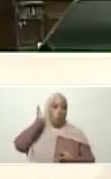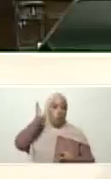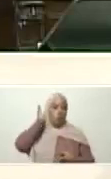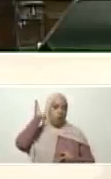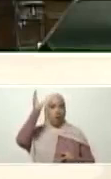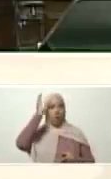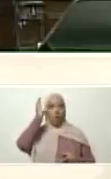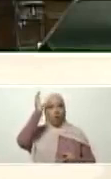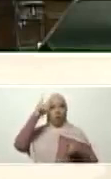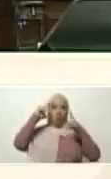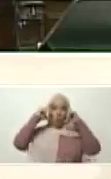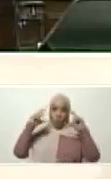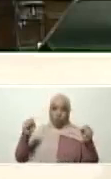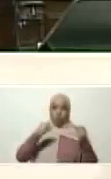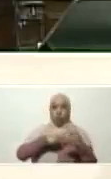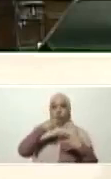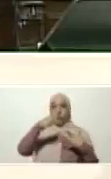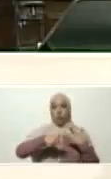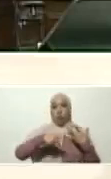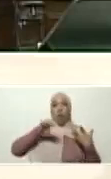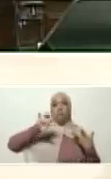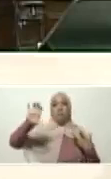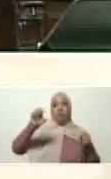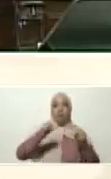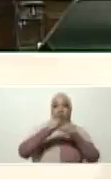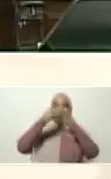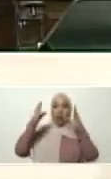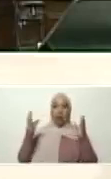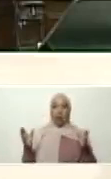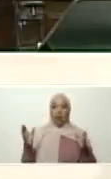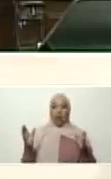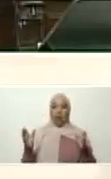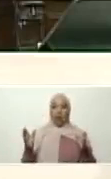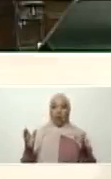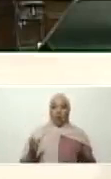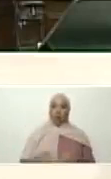tenía un proyecto de patria y de patria grande.